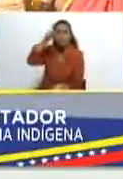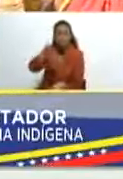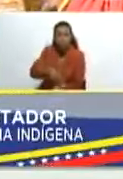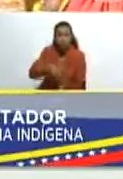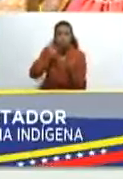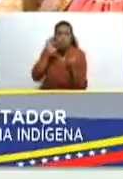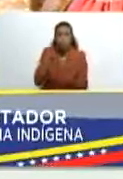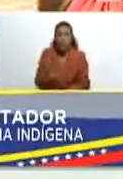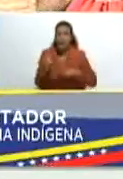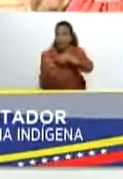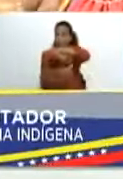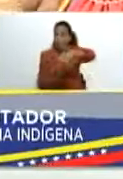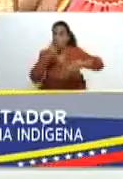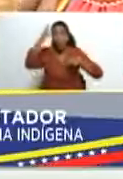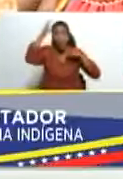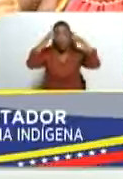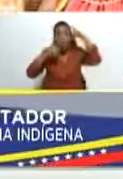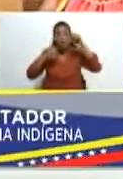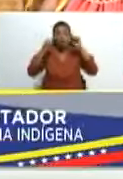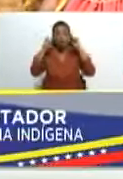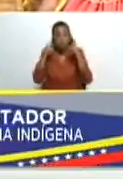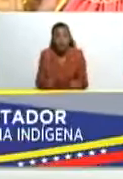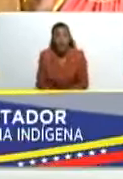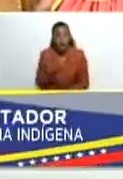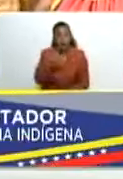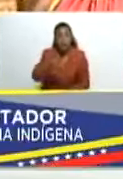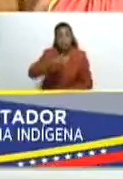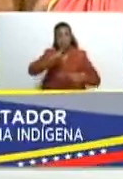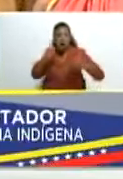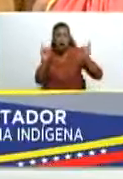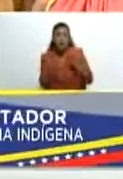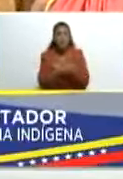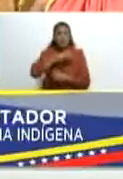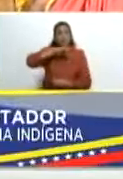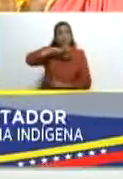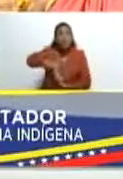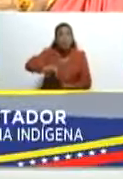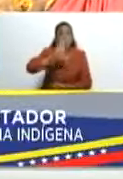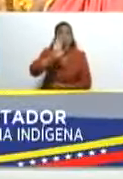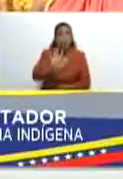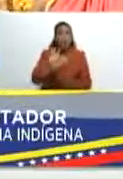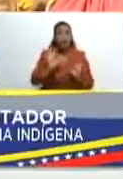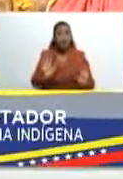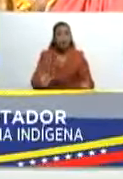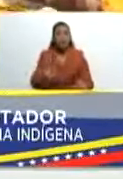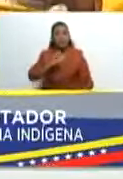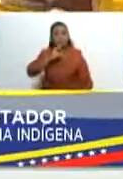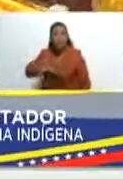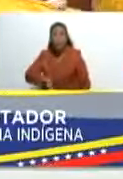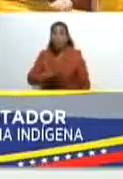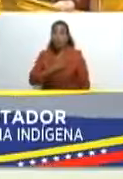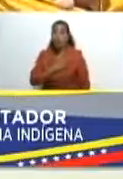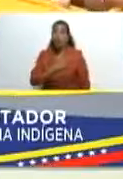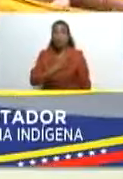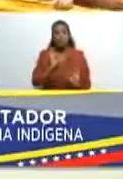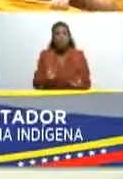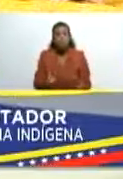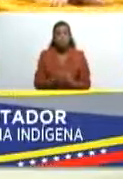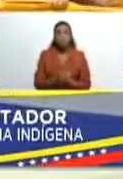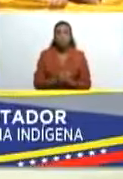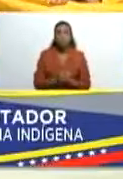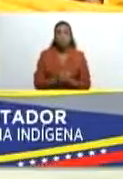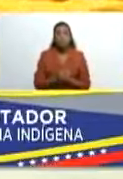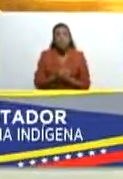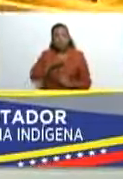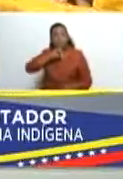gracias a la revolución bolivariana y a ese cambio histórico que dio la historia de Venezuela, que dio